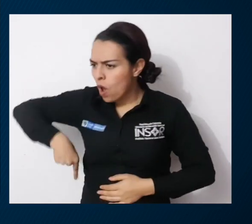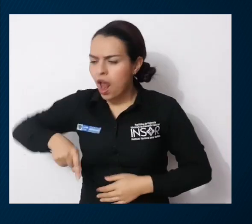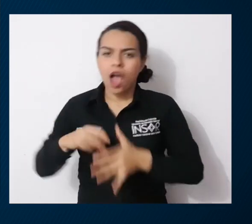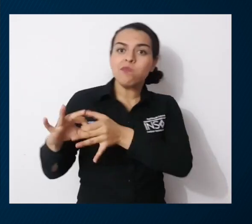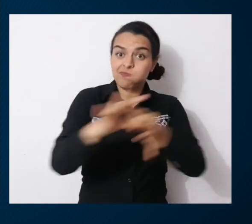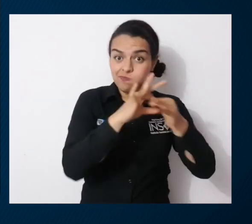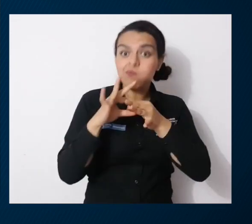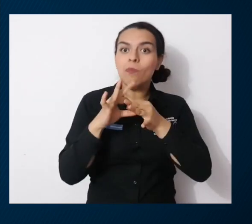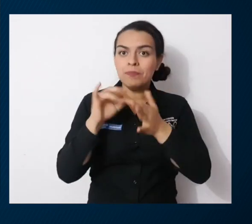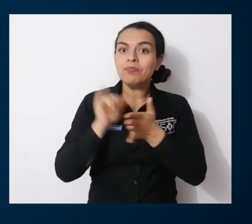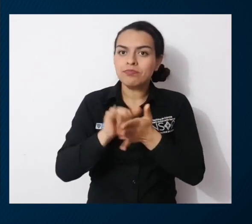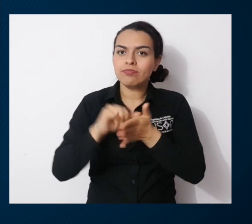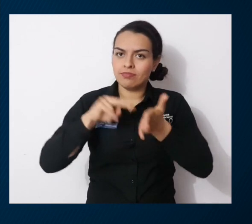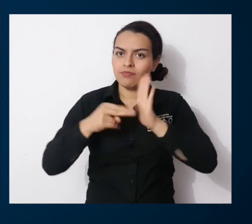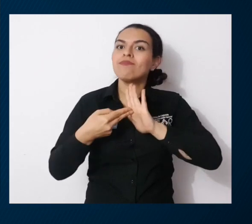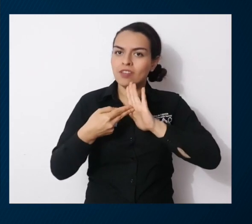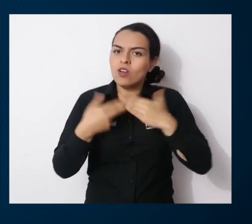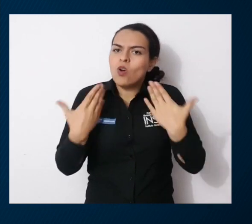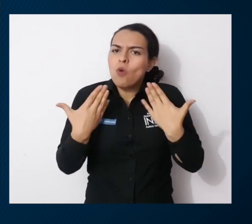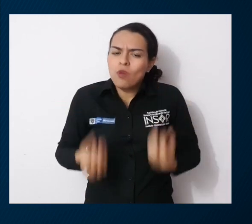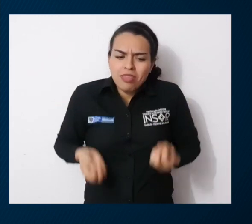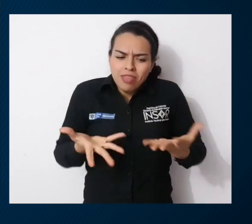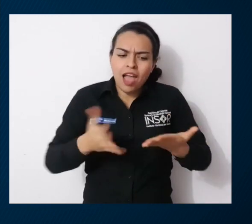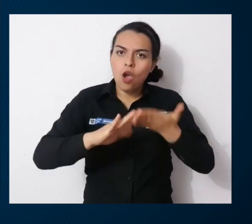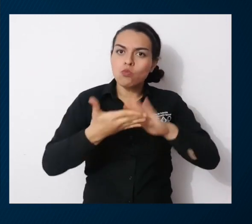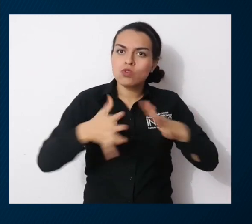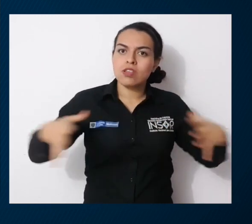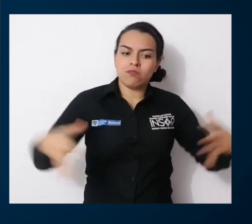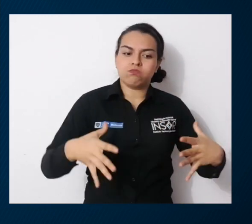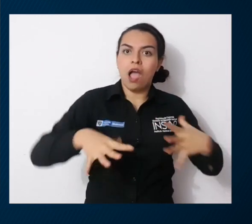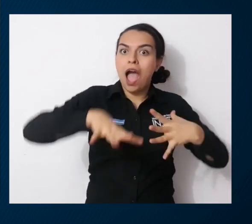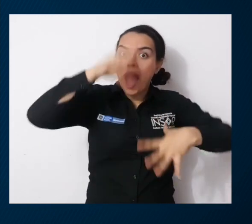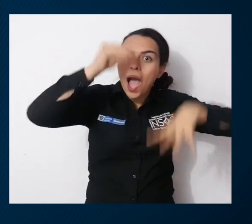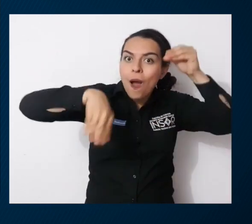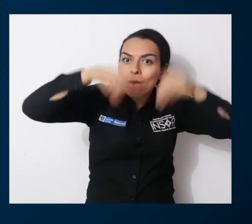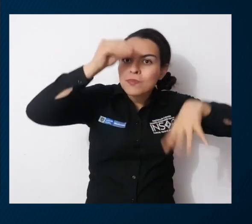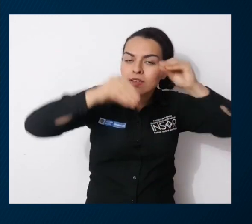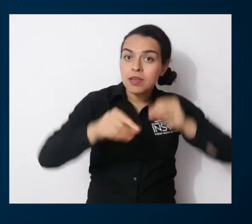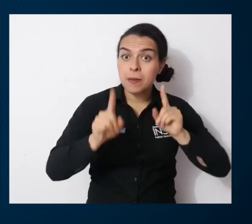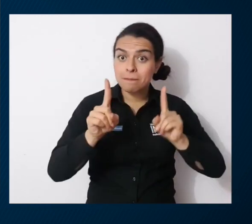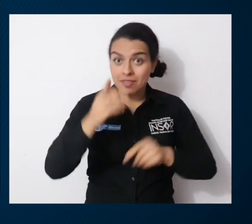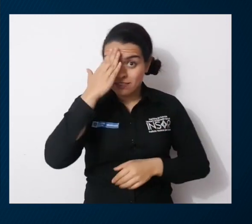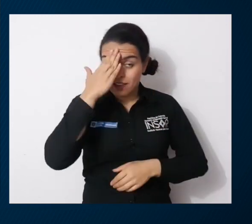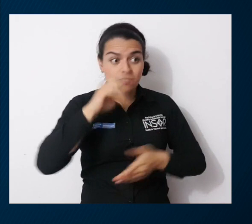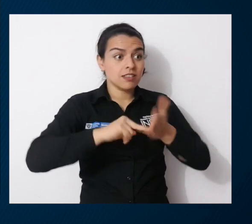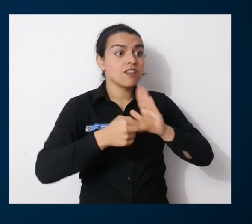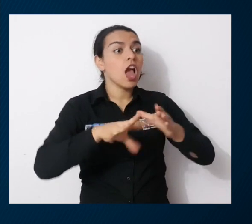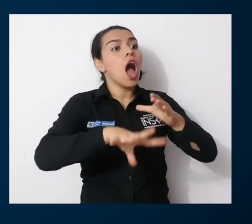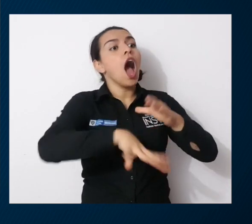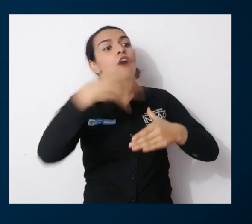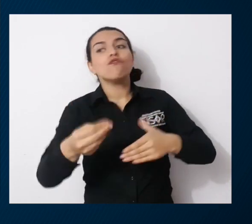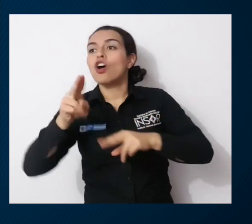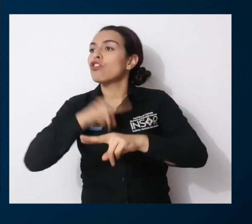una posibilidad muy grande de constituir comunidades de aprendizaje, pero eso no se logra volviendo a la normalidad, volviendo a las clases, a